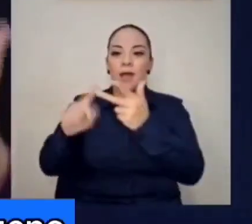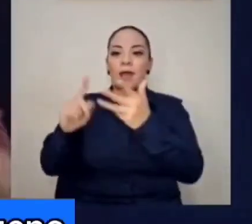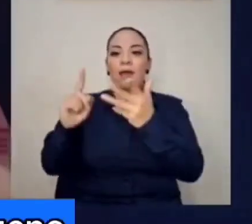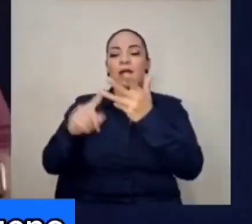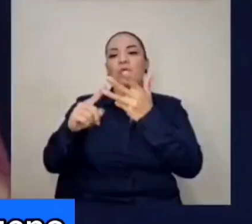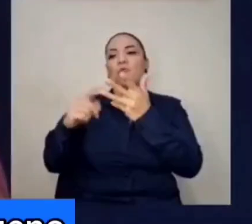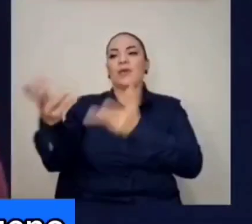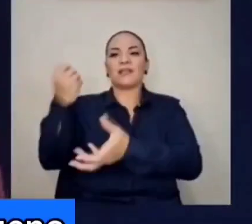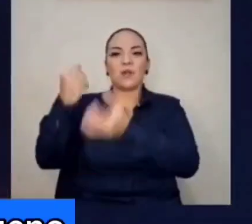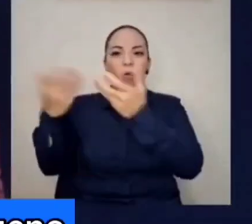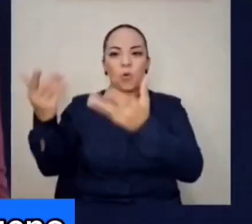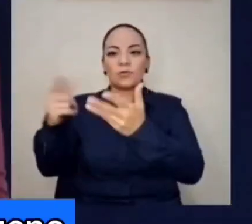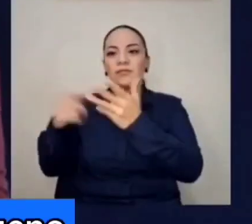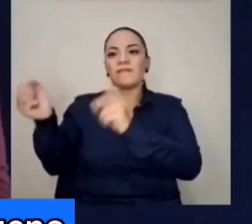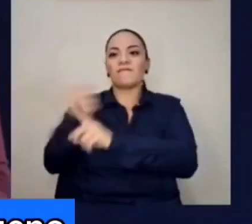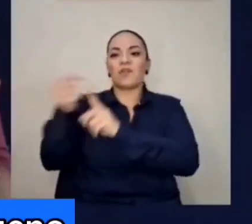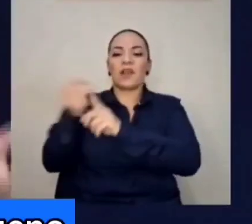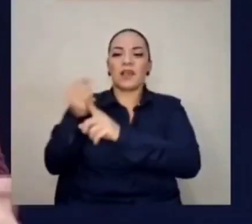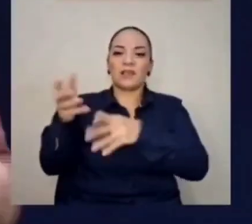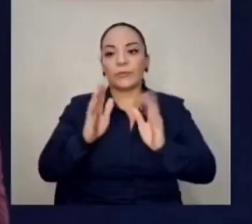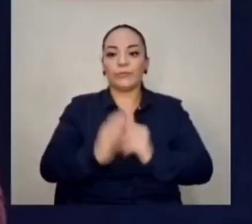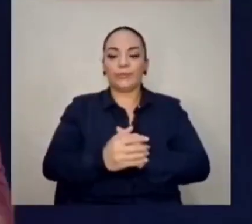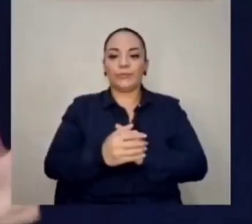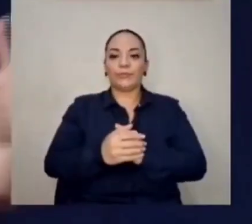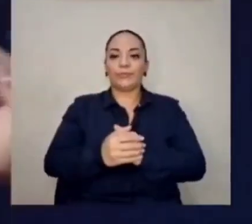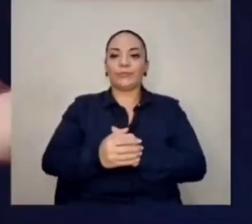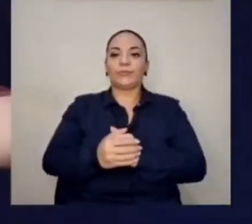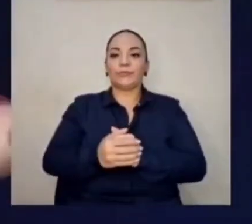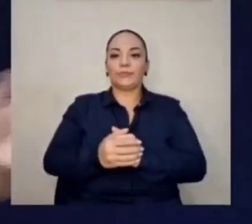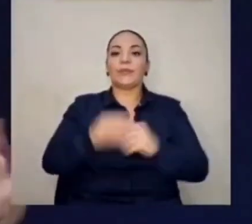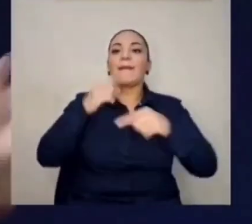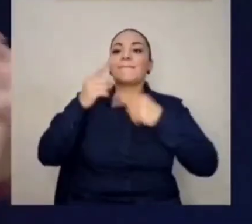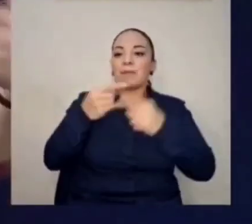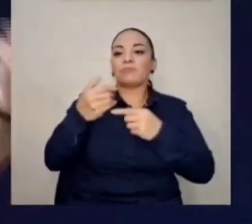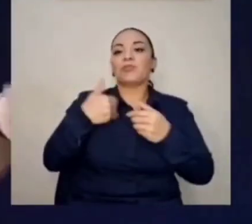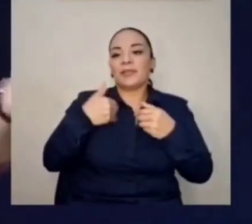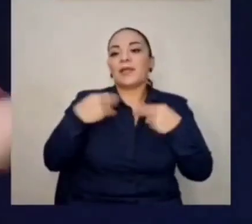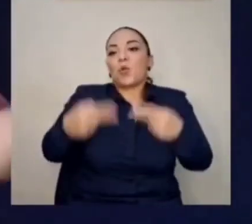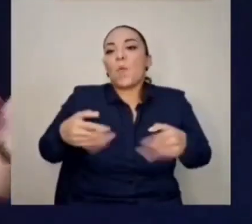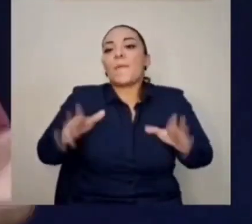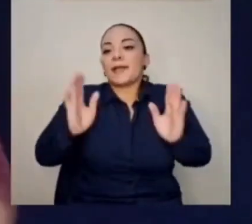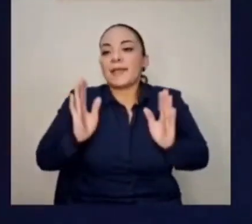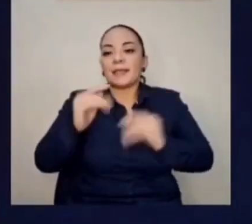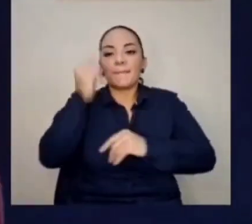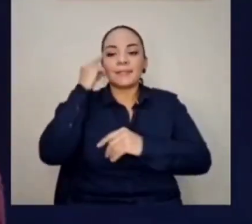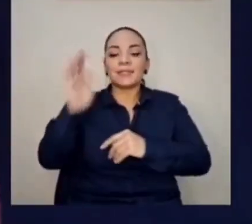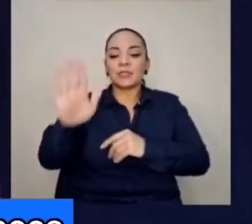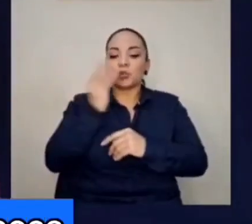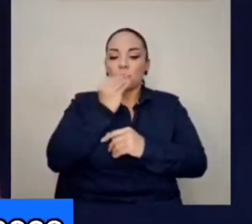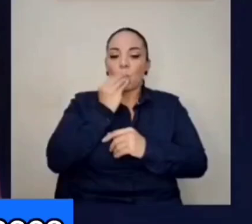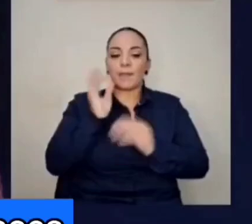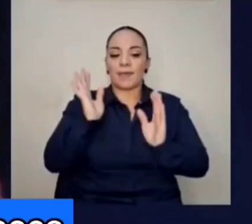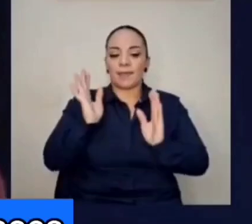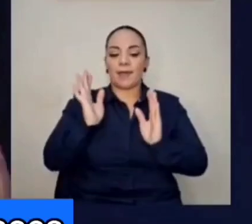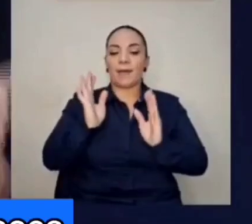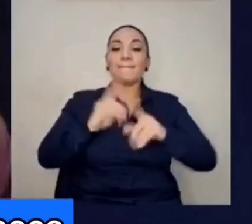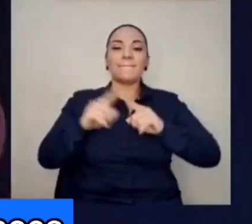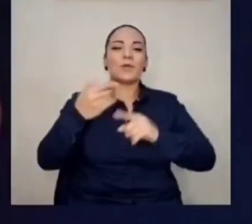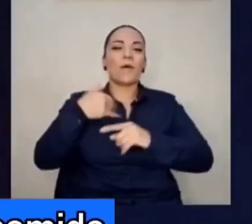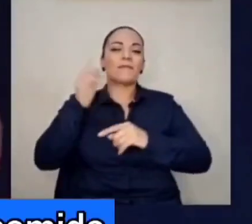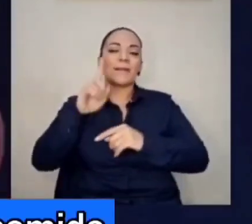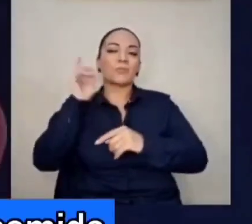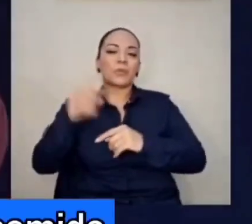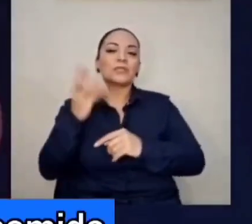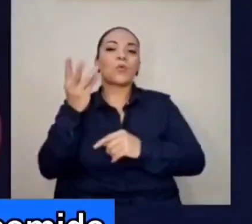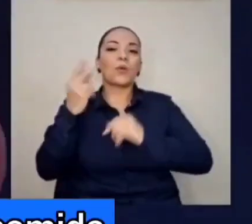que ha sido violento, etcétera, pero bueno, vamos a tener humanidad, ¿no? Y vamos a pensar en su comida. Pero habría que preguntarse cuántas veces